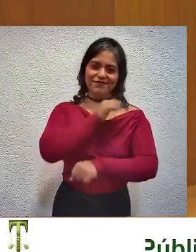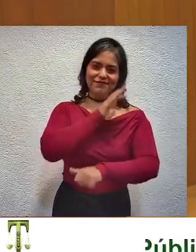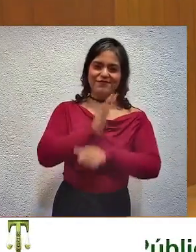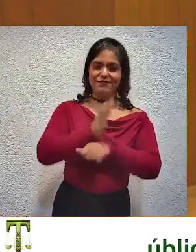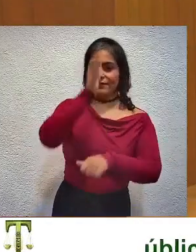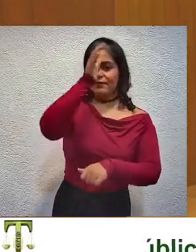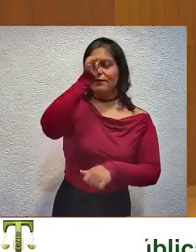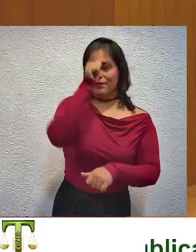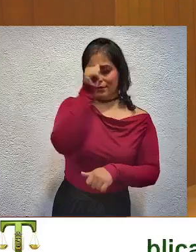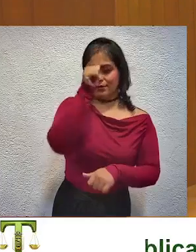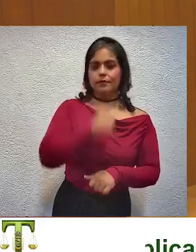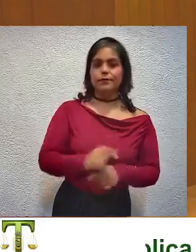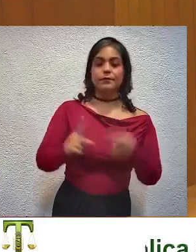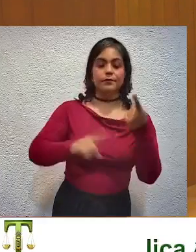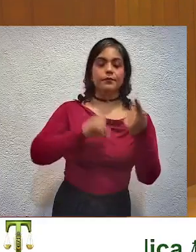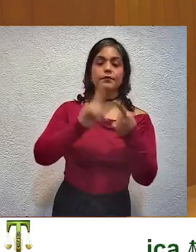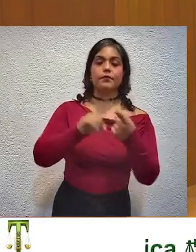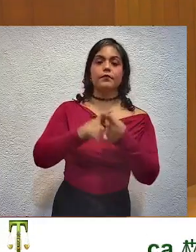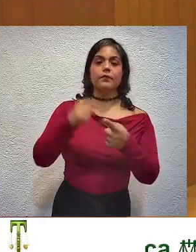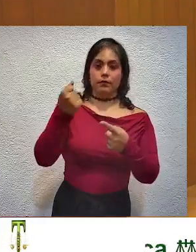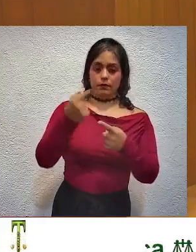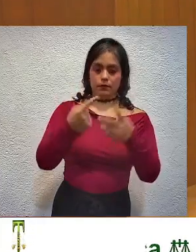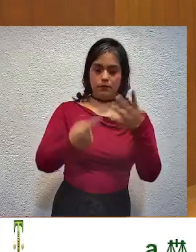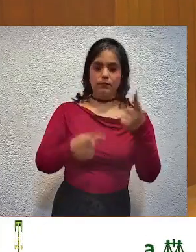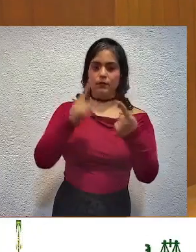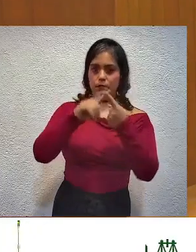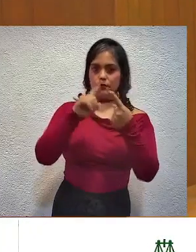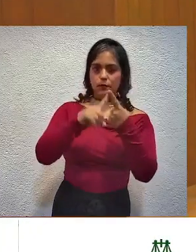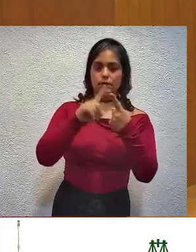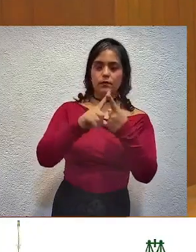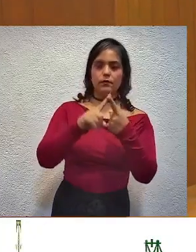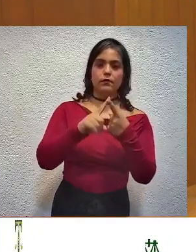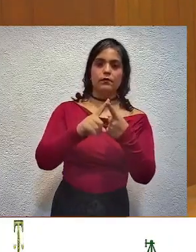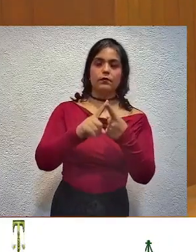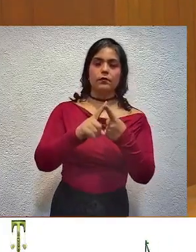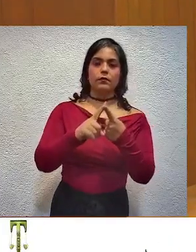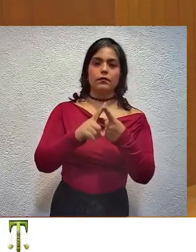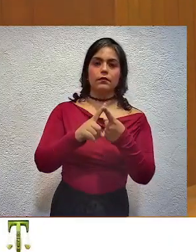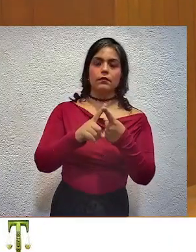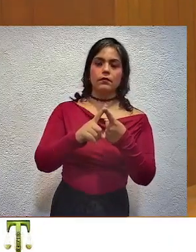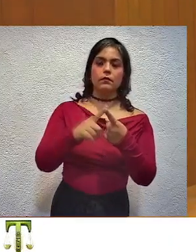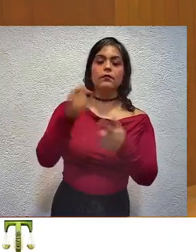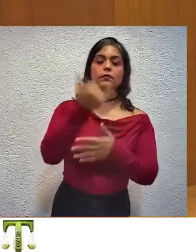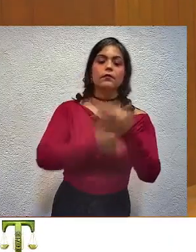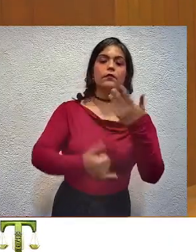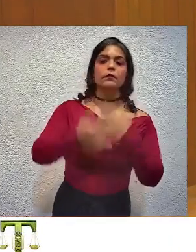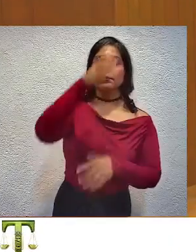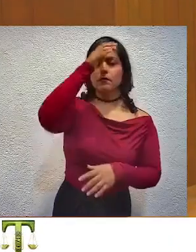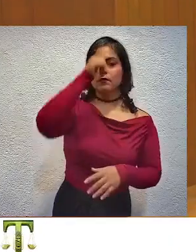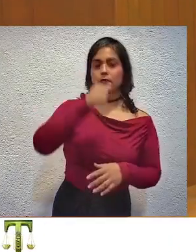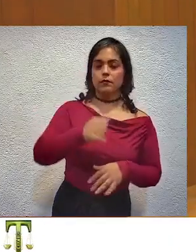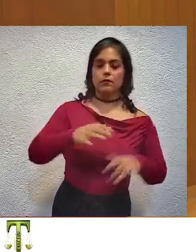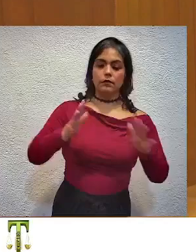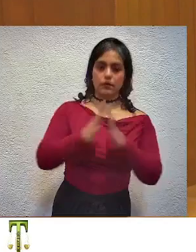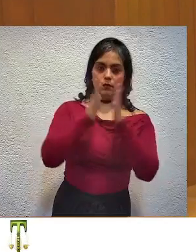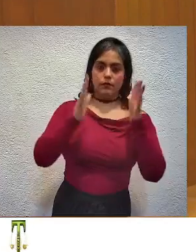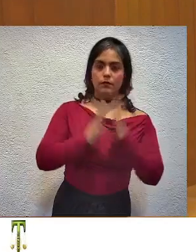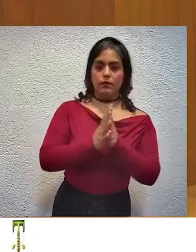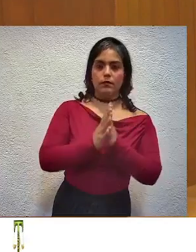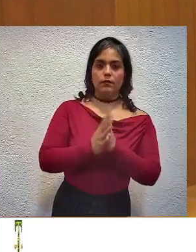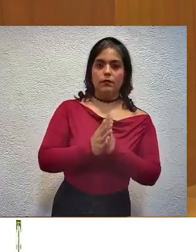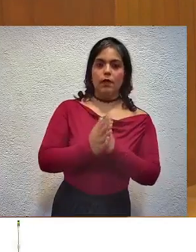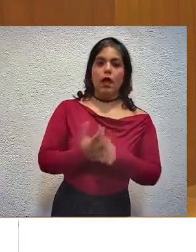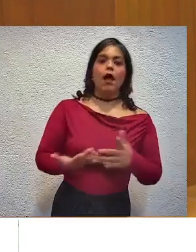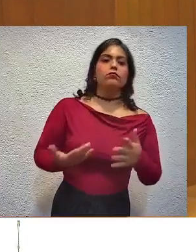Acuerdos. El primer asunto listado para analizar y resolver se trata del proyecto de acuerdo plenario relativo al procedimiento